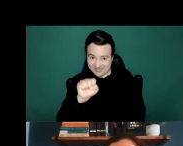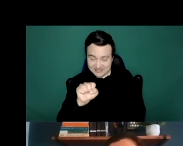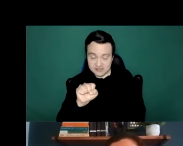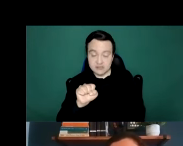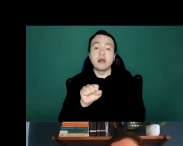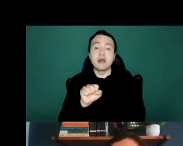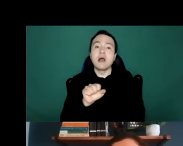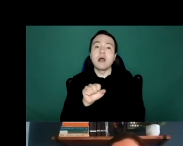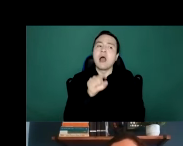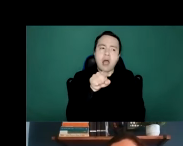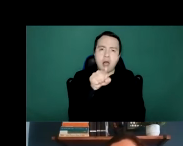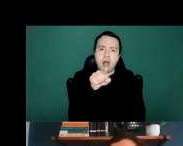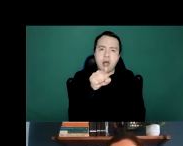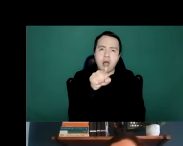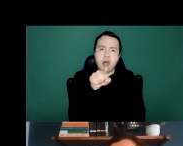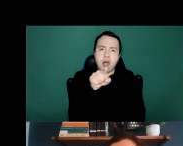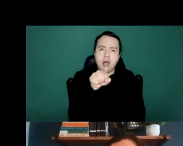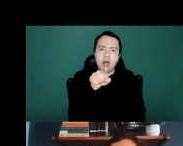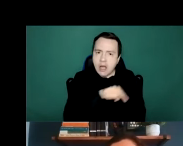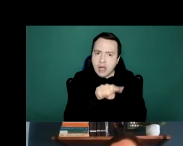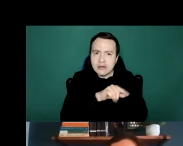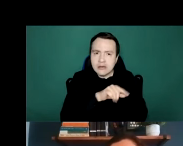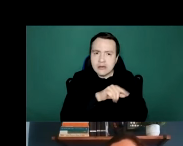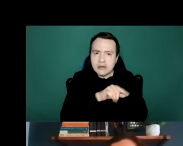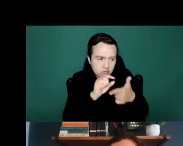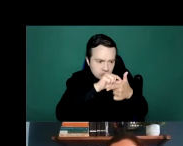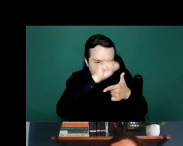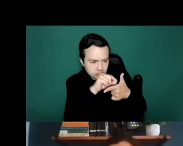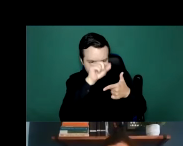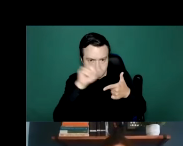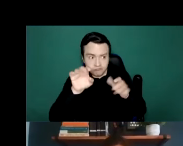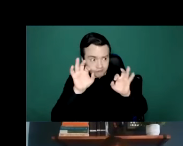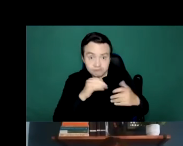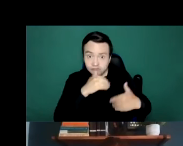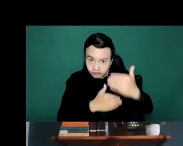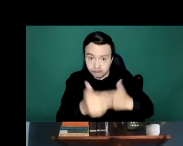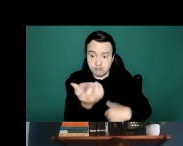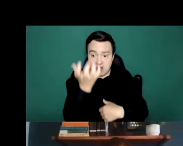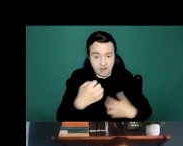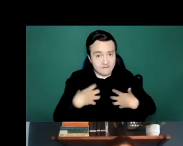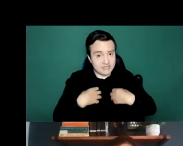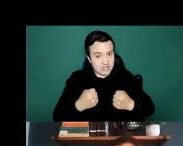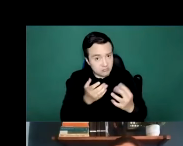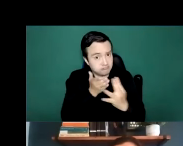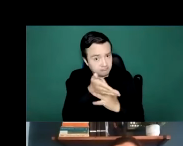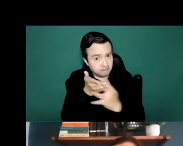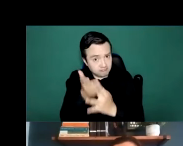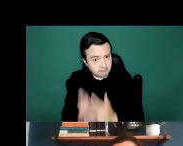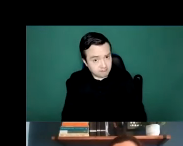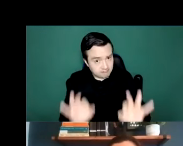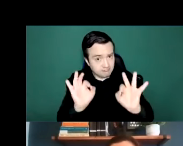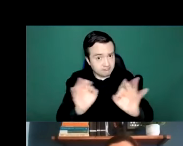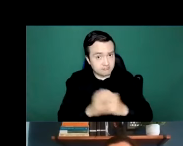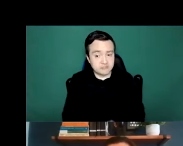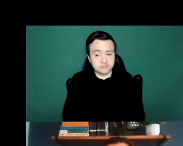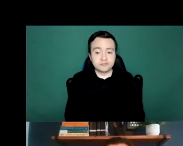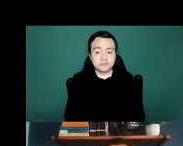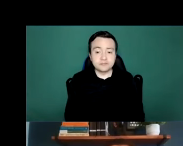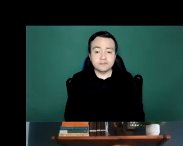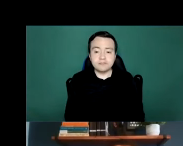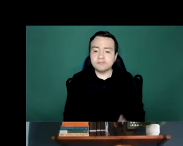dan cuenta de la continuidad en el acceso a servicios esenciales de salud. Quizá entonces lo